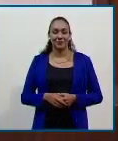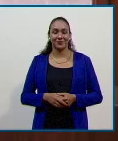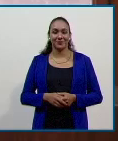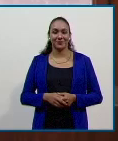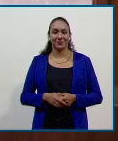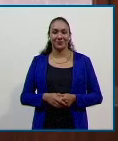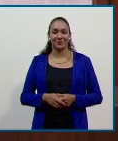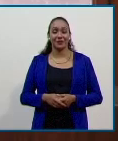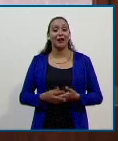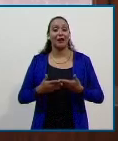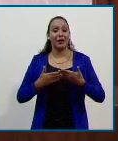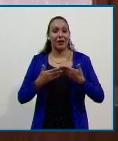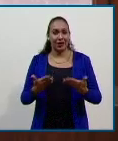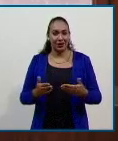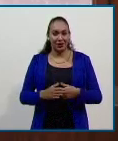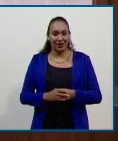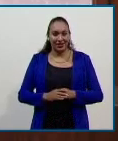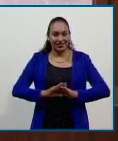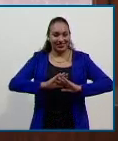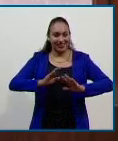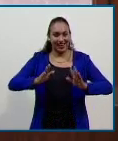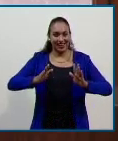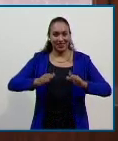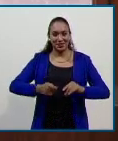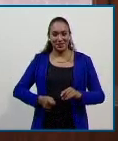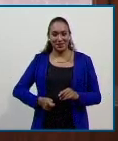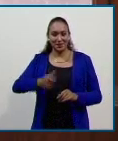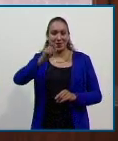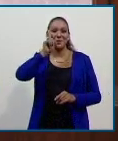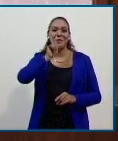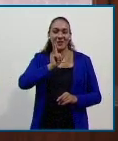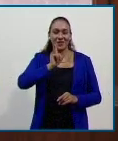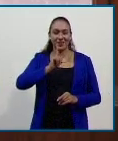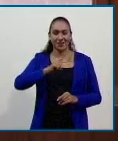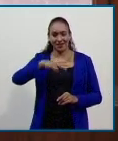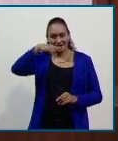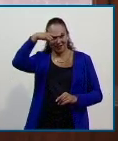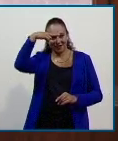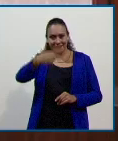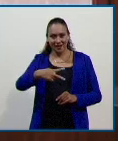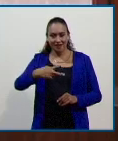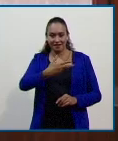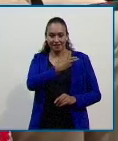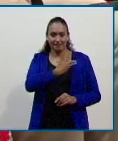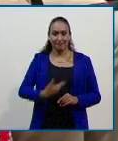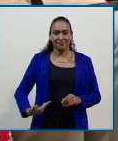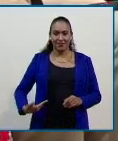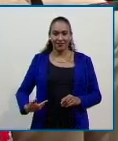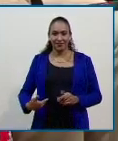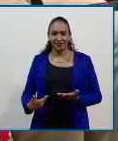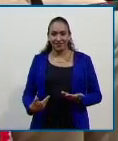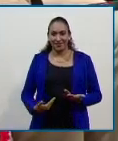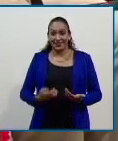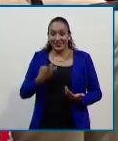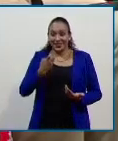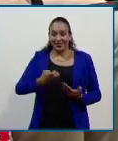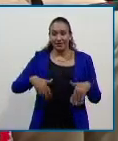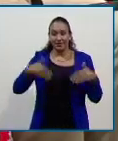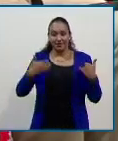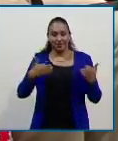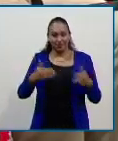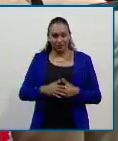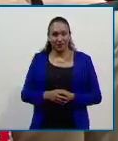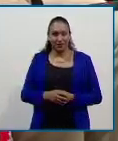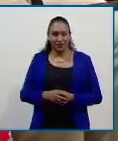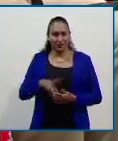Nada opaca el hecho de que México tiene la primera mujer presidenta